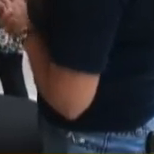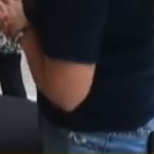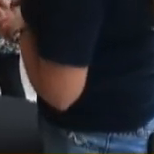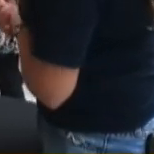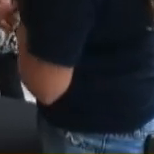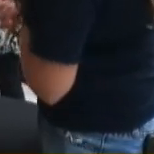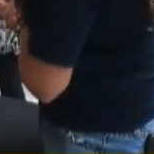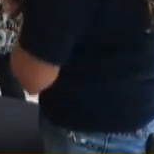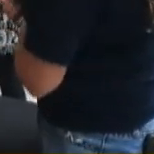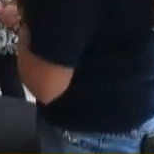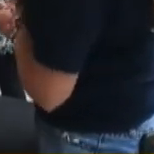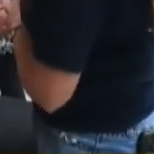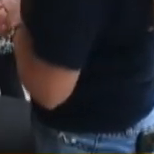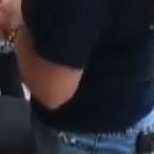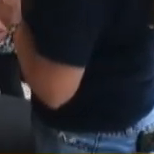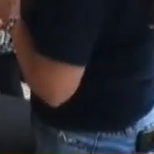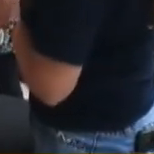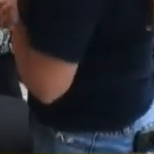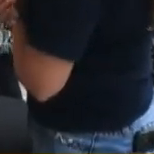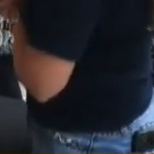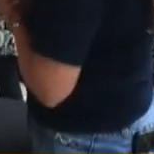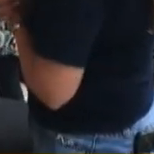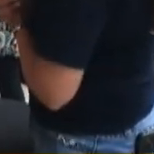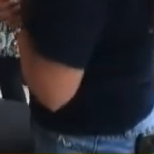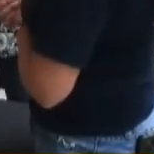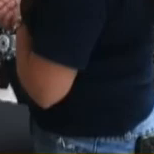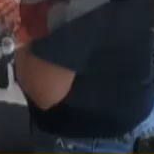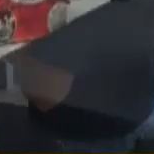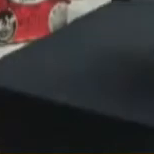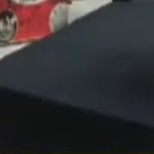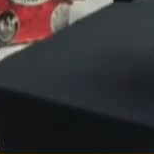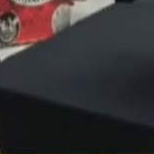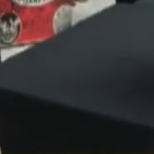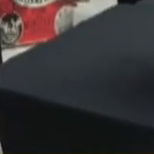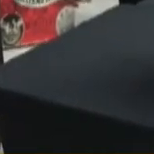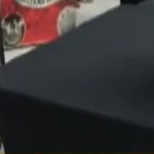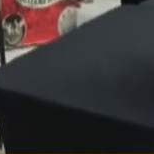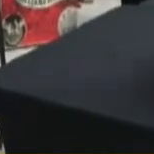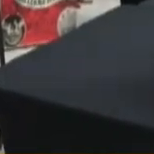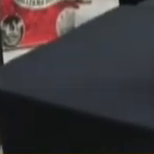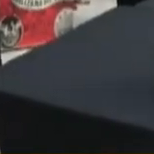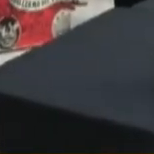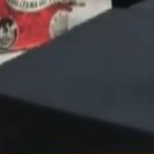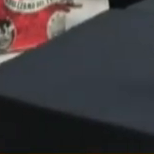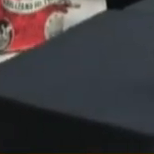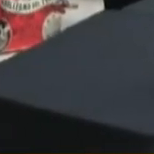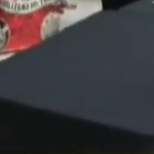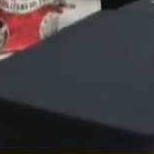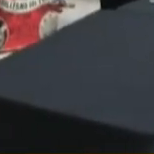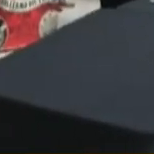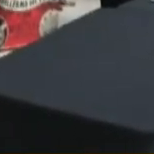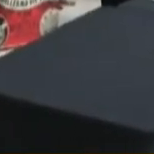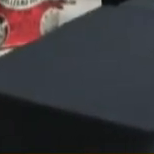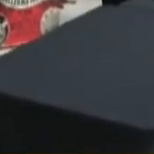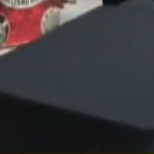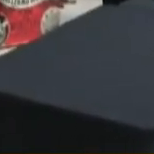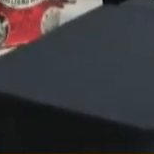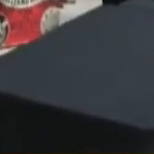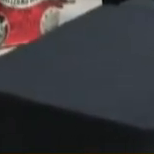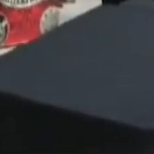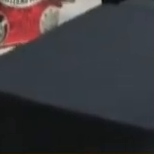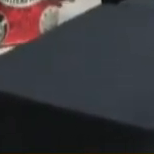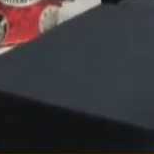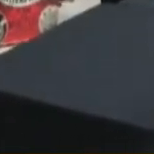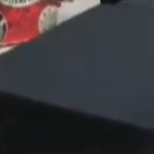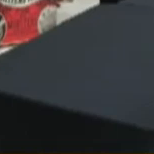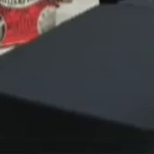bueno, es parte de ser compatriota, ¿no? Que es un orgullo y un honor conocer a don Guillermo del Toro. 2, lo que admiro mucho